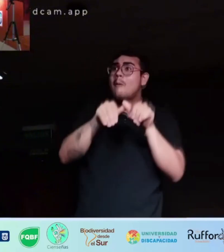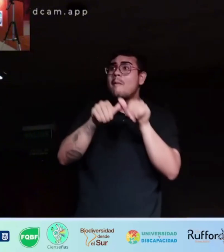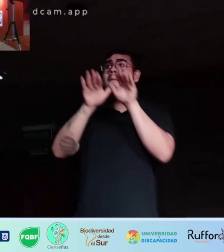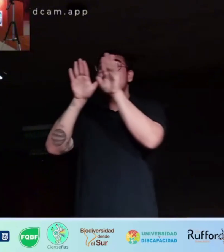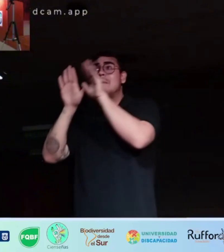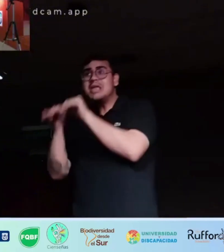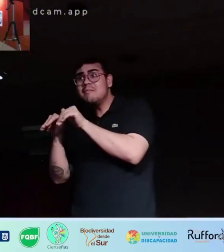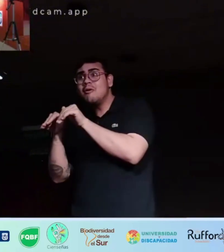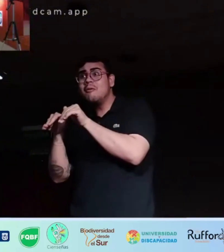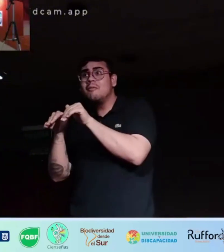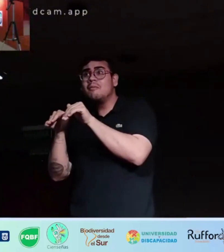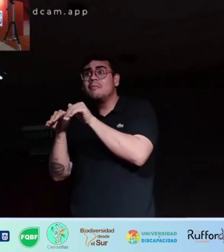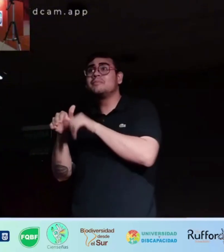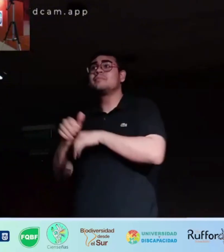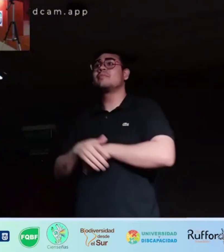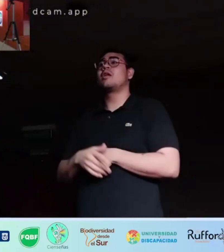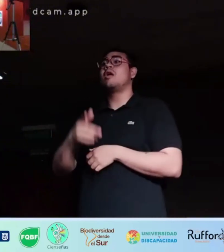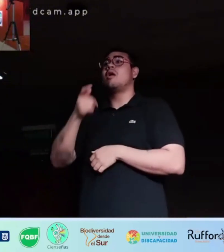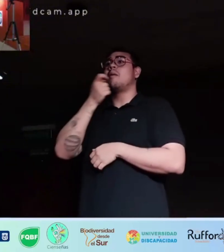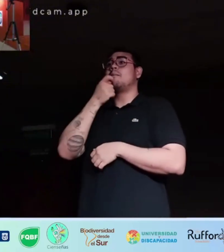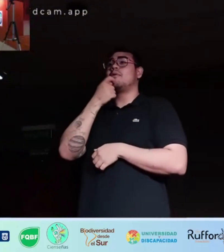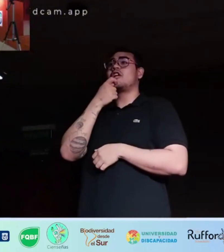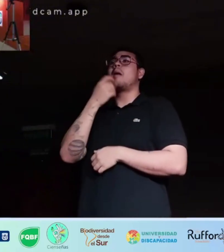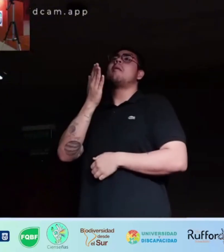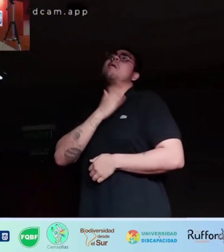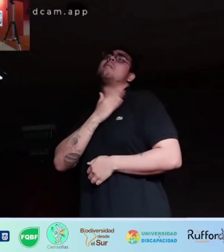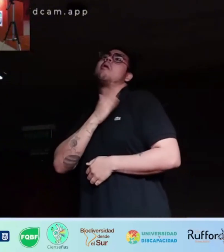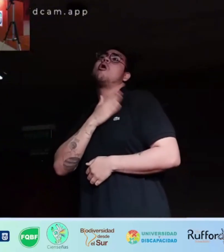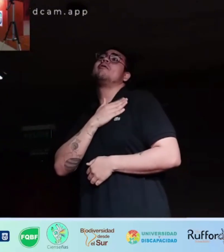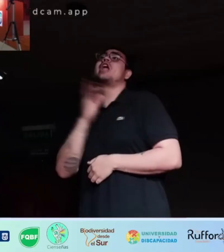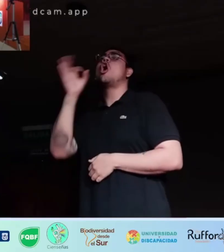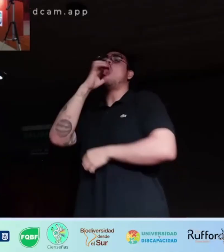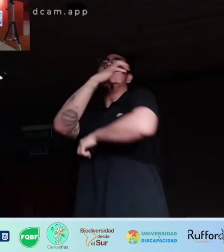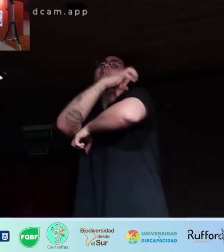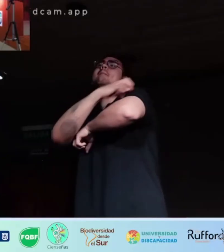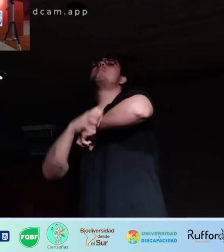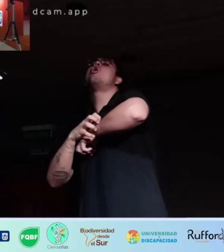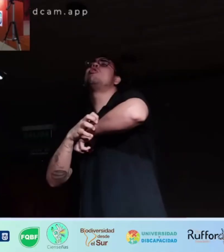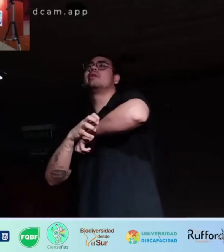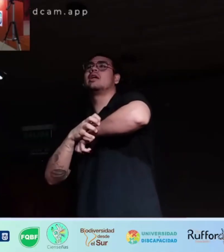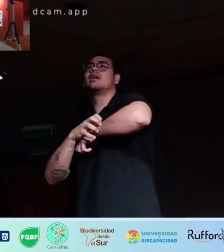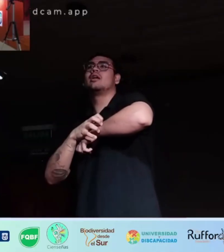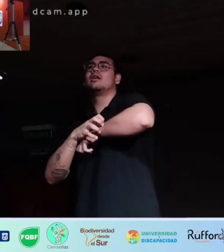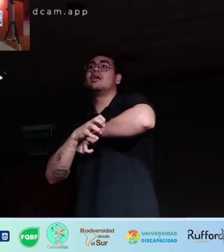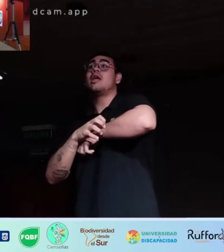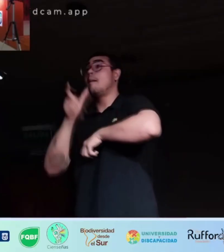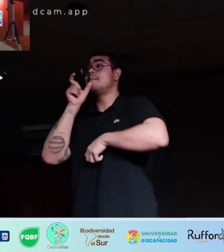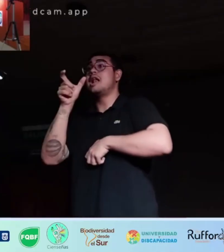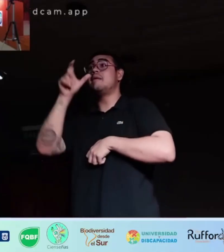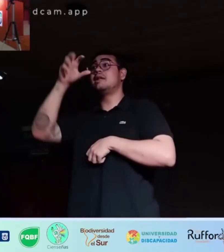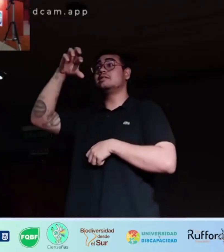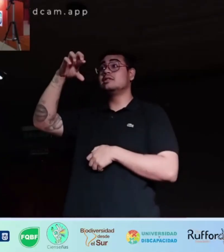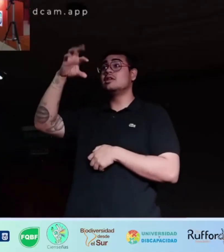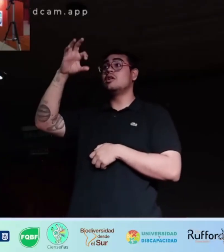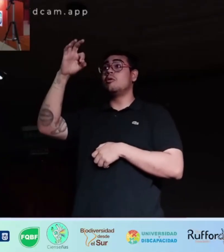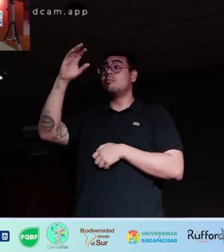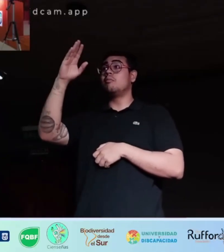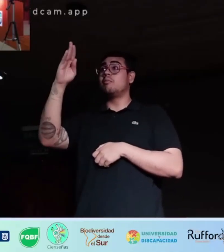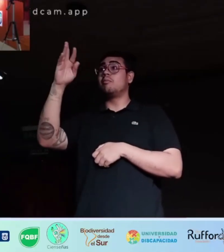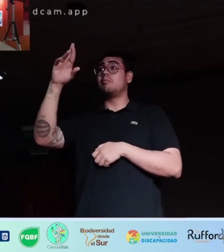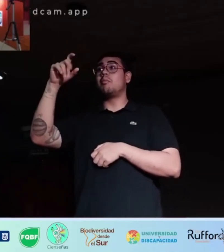de hecho, sí, exacto. No, pensá en la palabra vector. La palabra